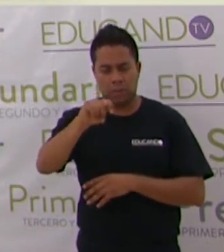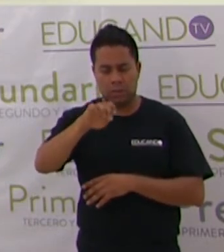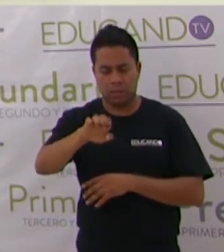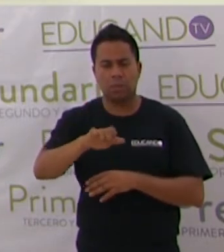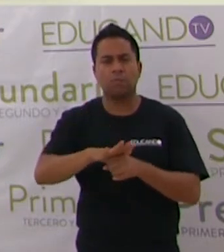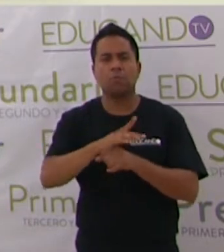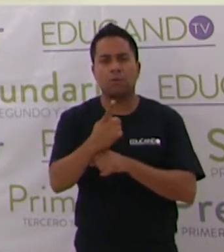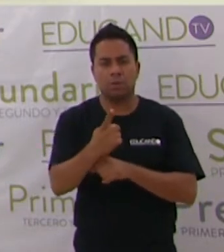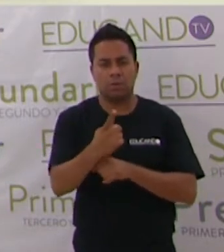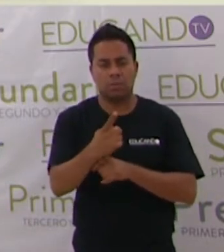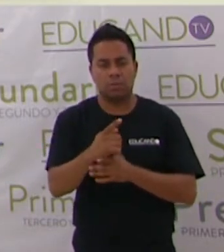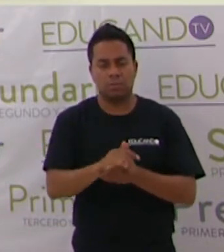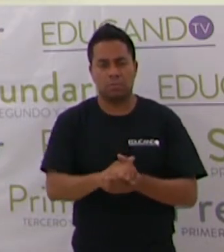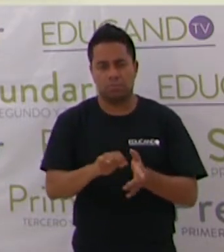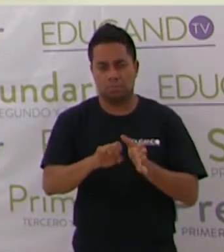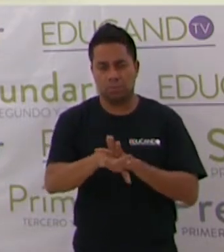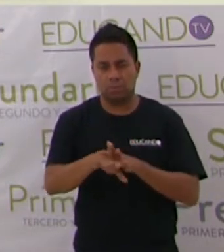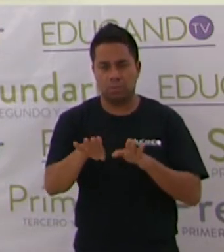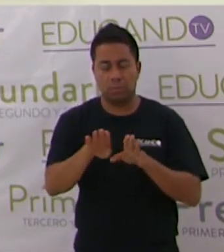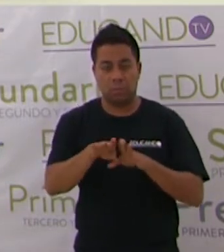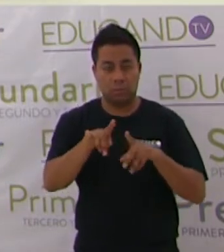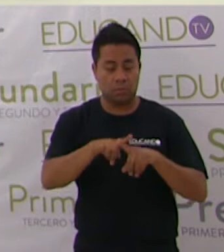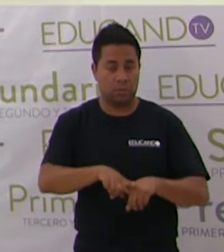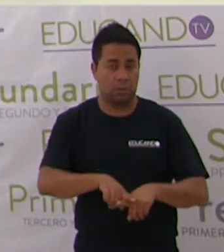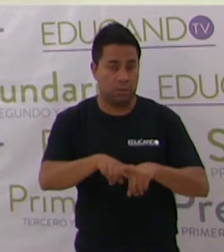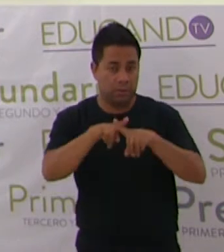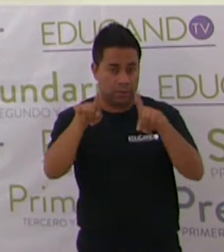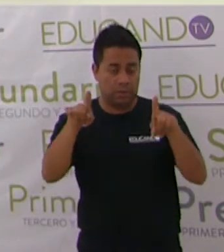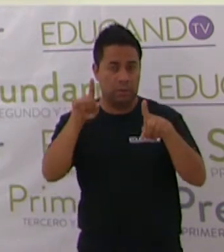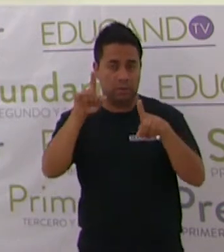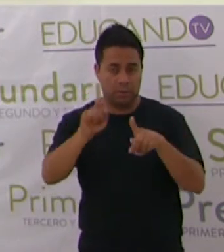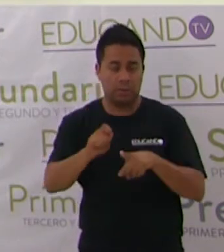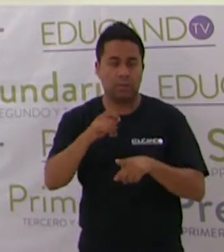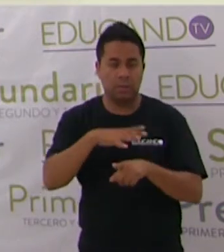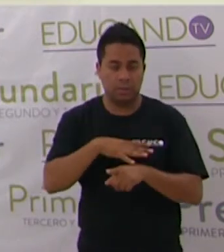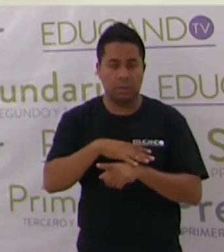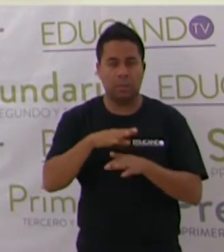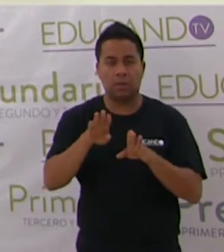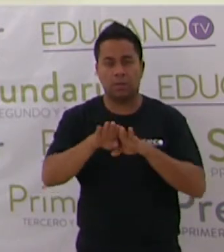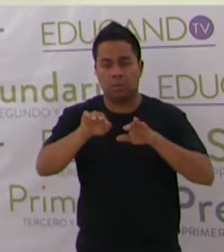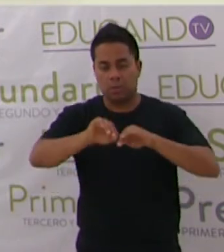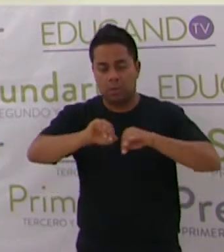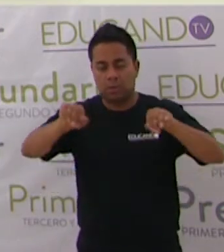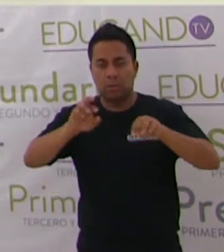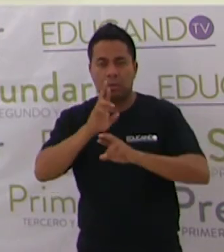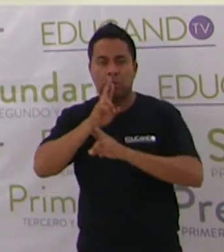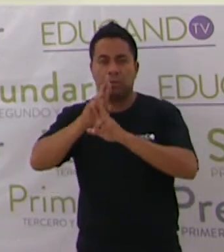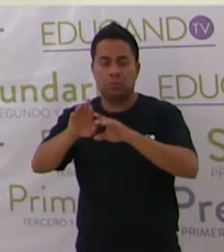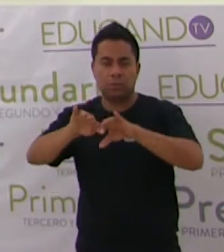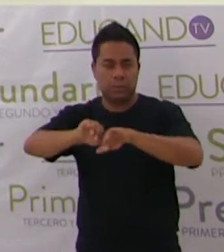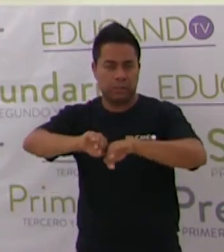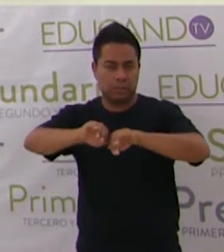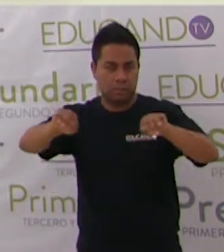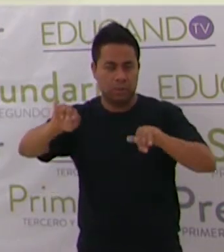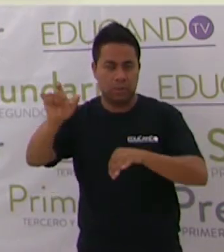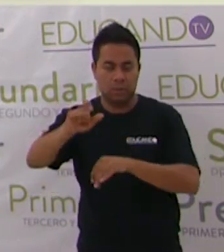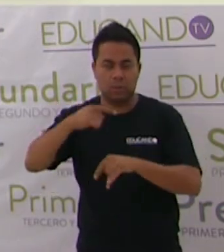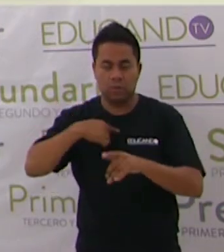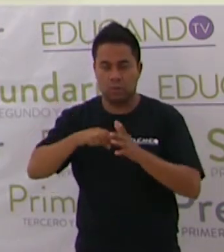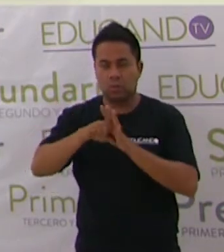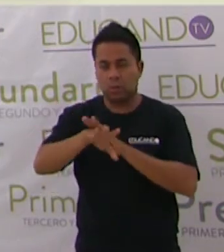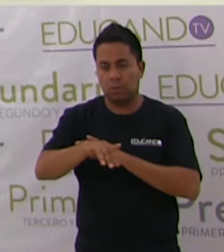Porque es muy diferente y van a salir separados los resultados cuando yo